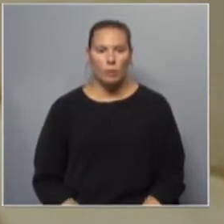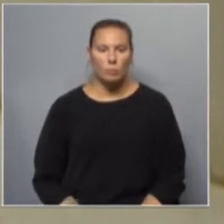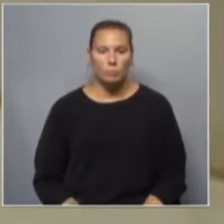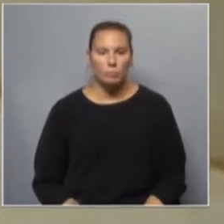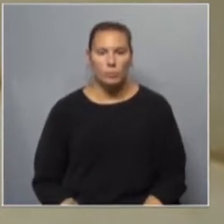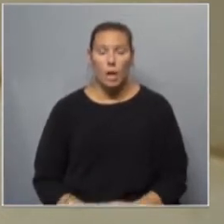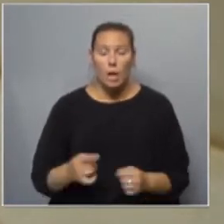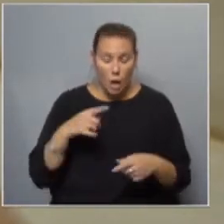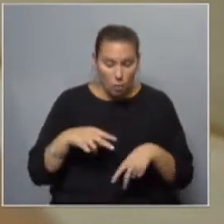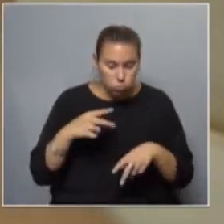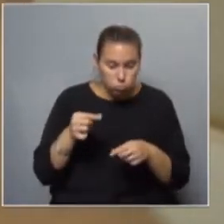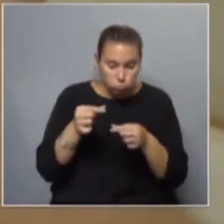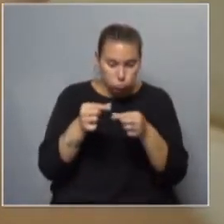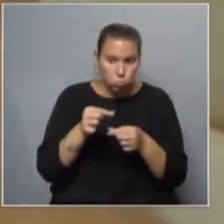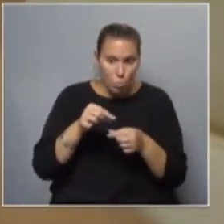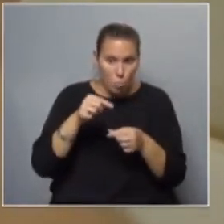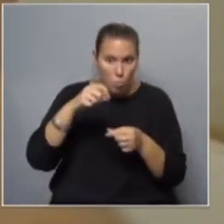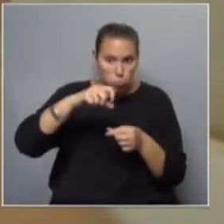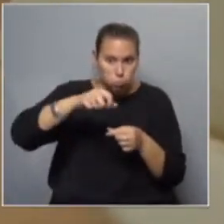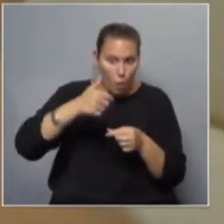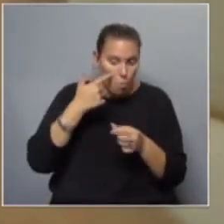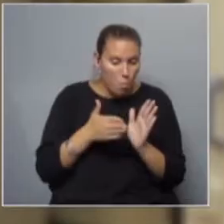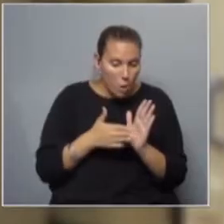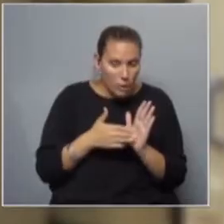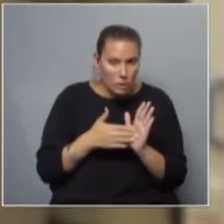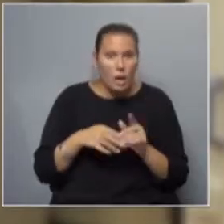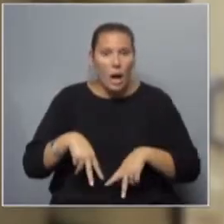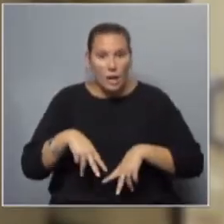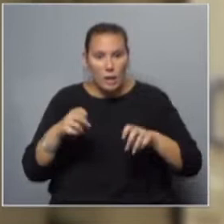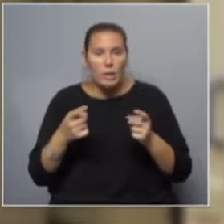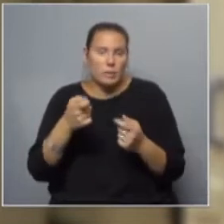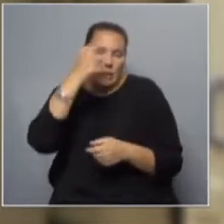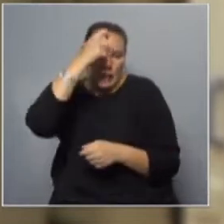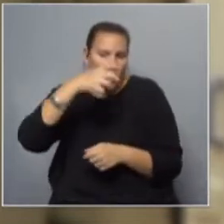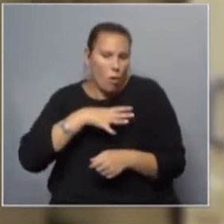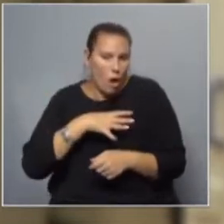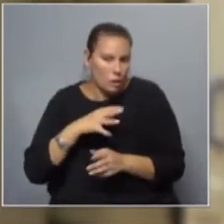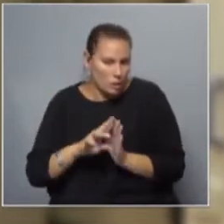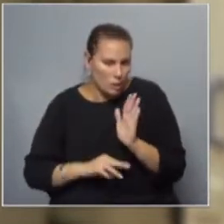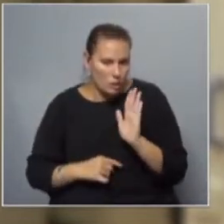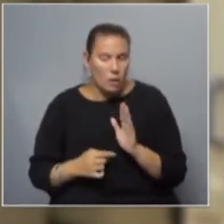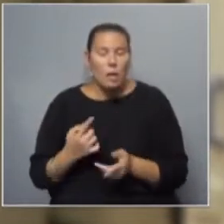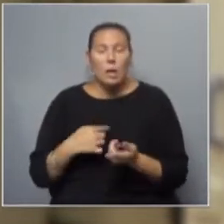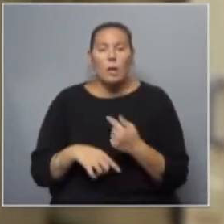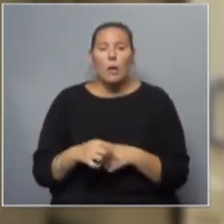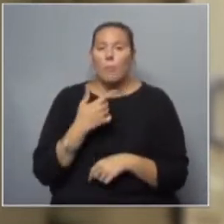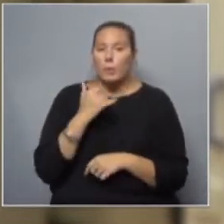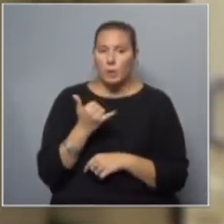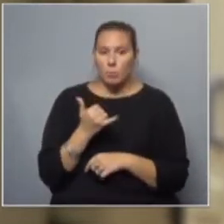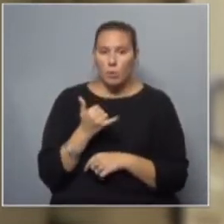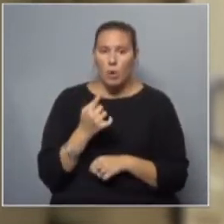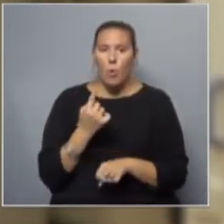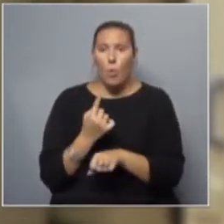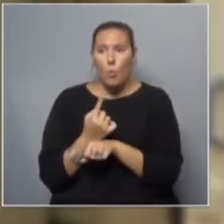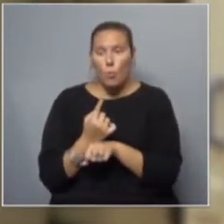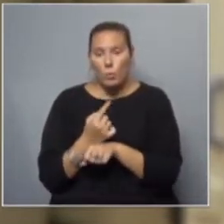Tanto la toma de muestra como los procedimientos de análisis tienen algunos requerimientos técnicos. Entonces, por ejemplo, uno de